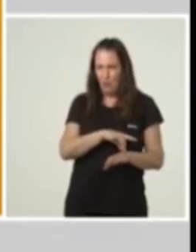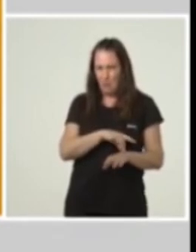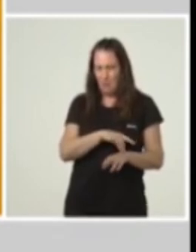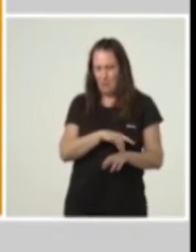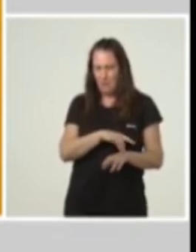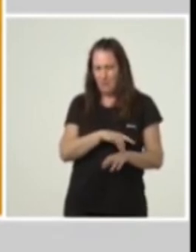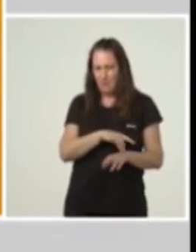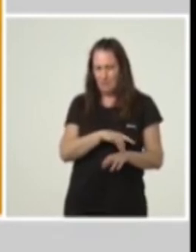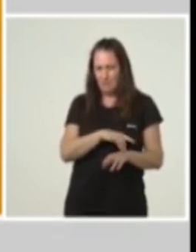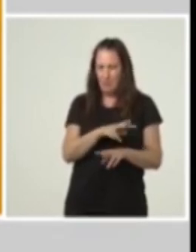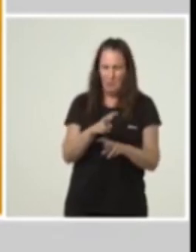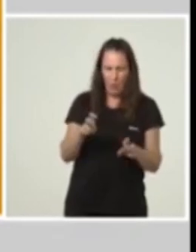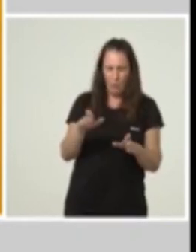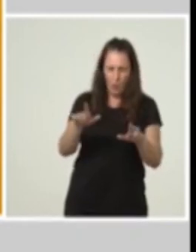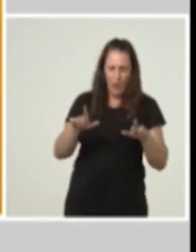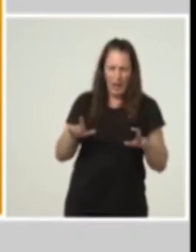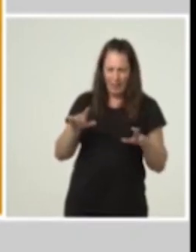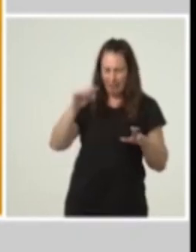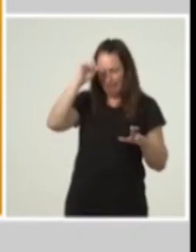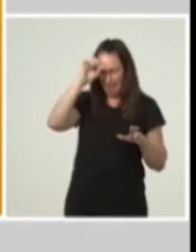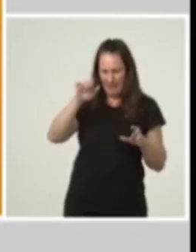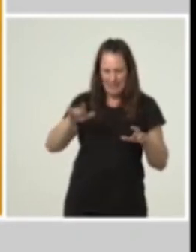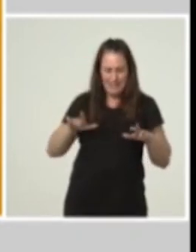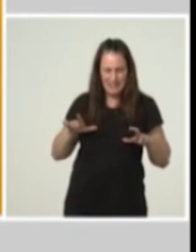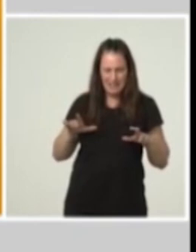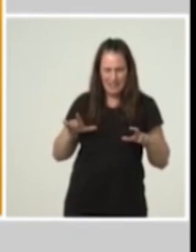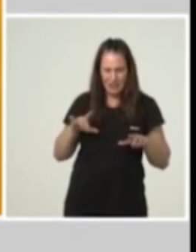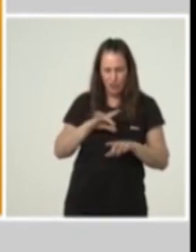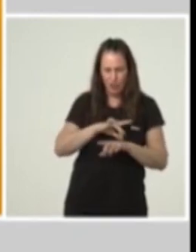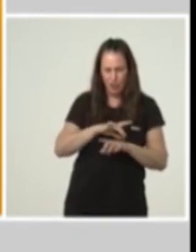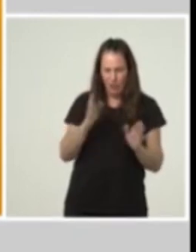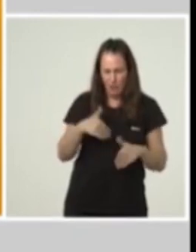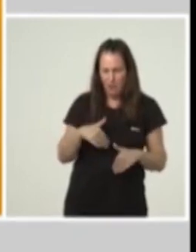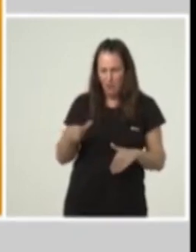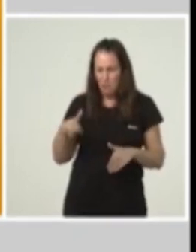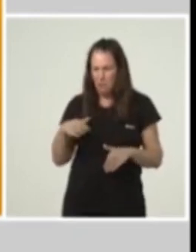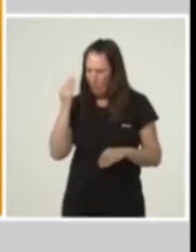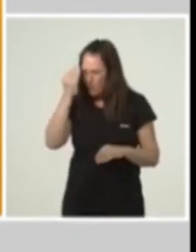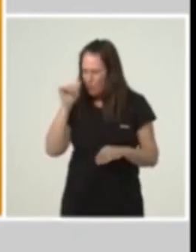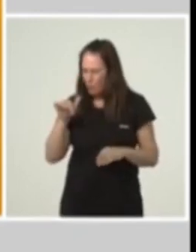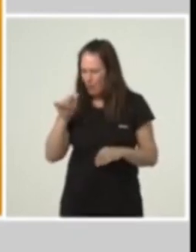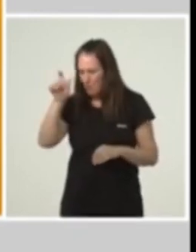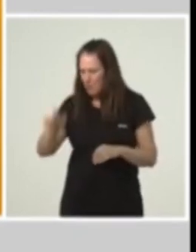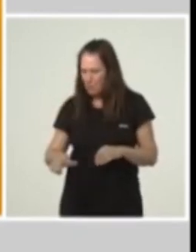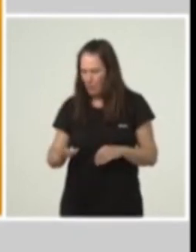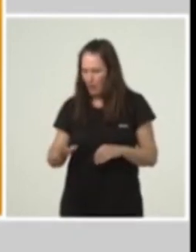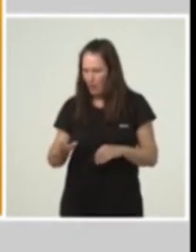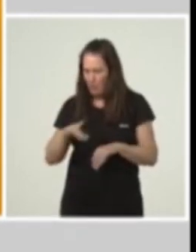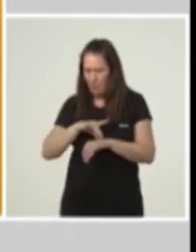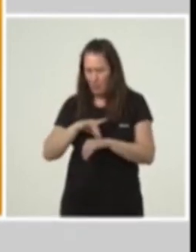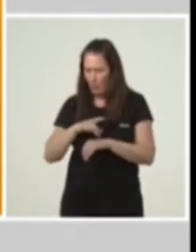pero no tiene una tesis doctoral pero sí que considere que un buen Meche habría de poder entender a todas las personas